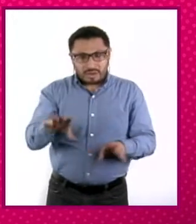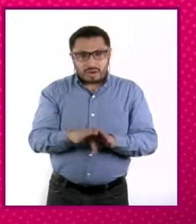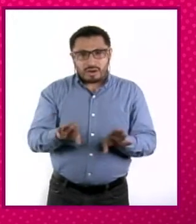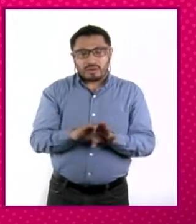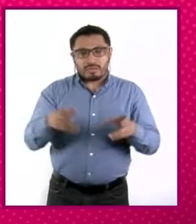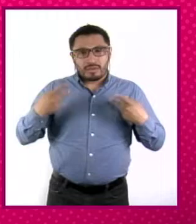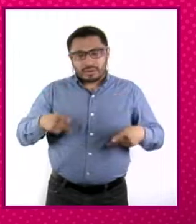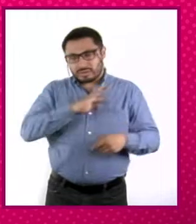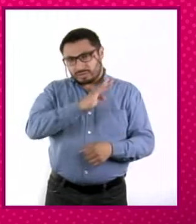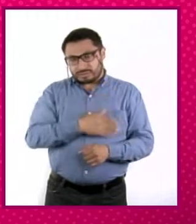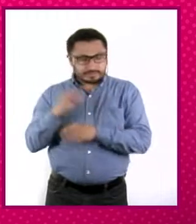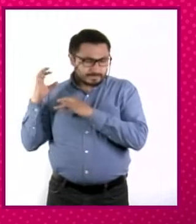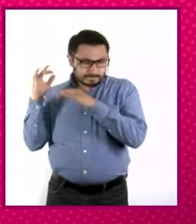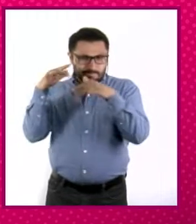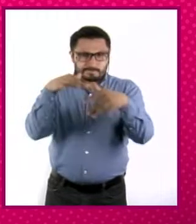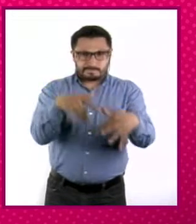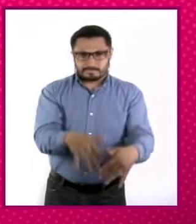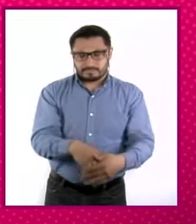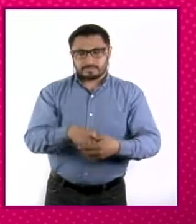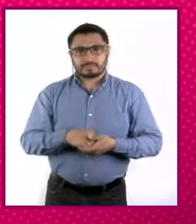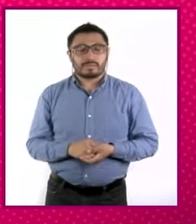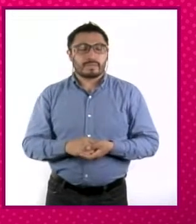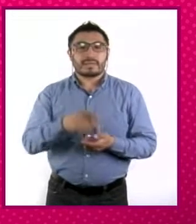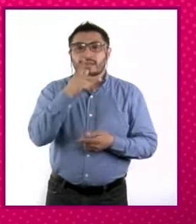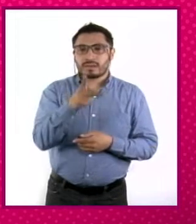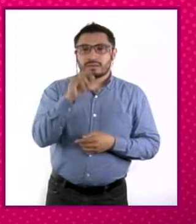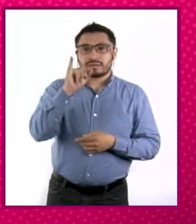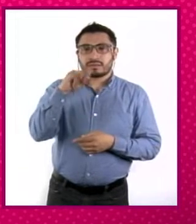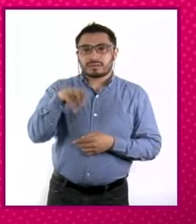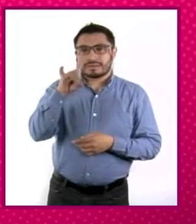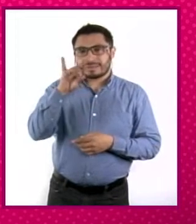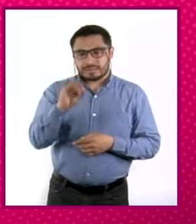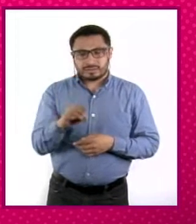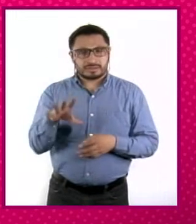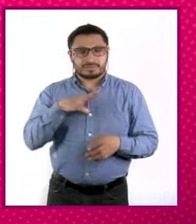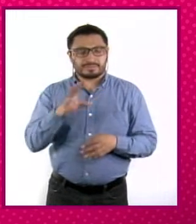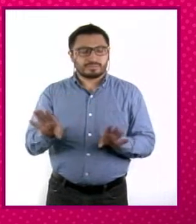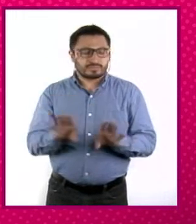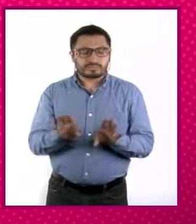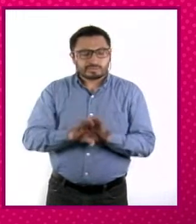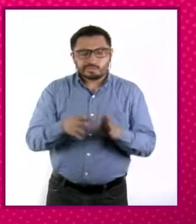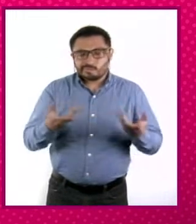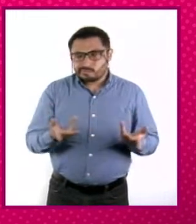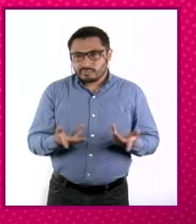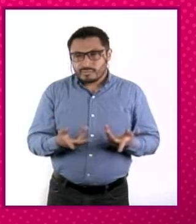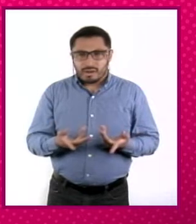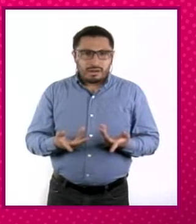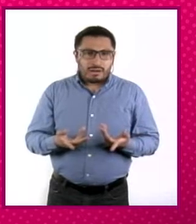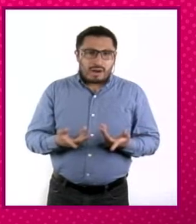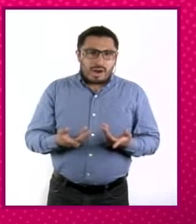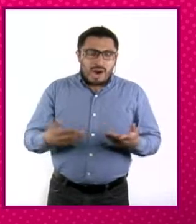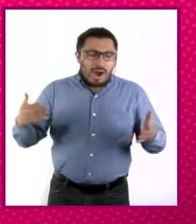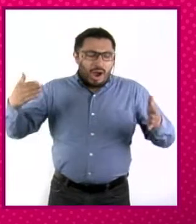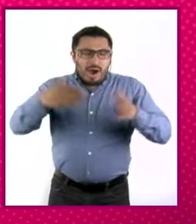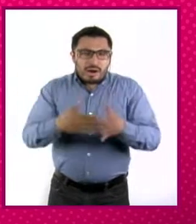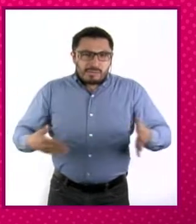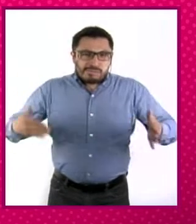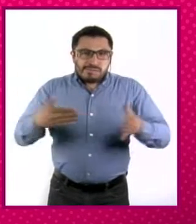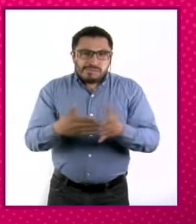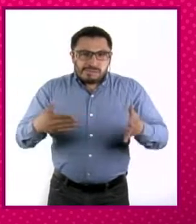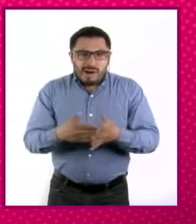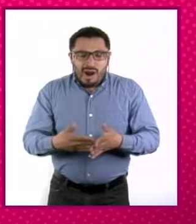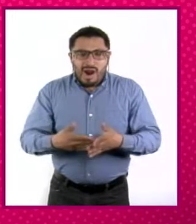los españoles. Entonces la palabra indio impide que veamos las diferencias que